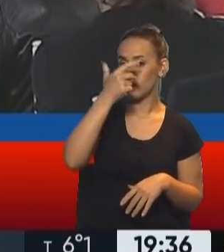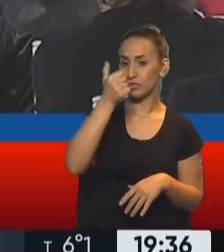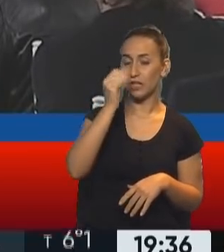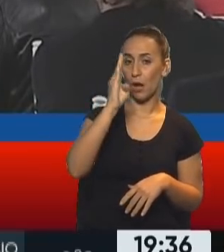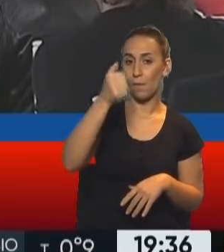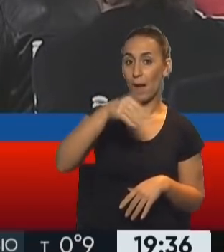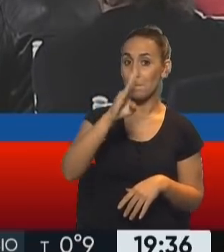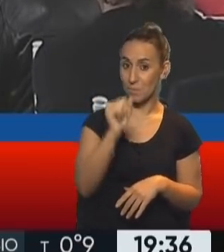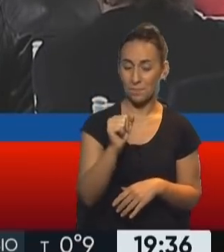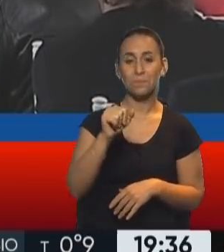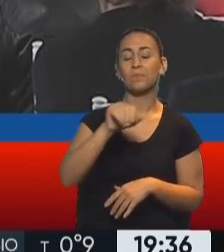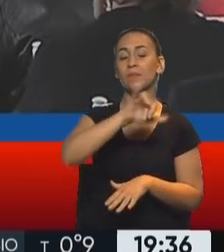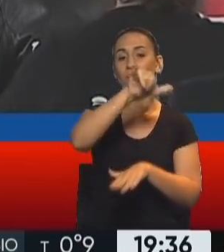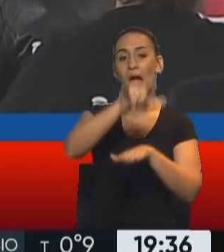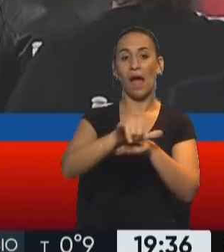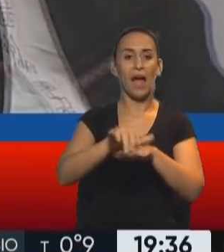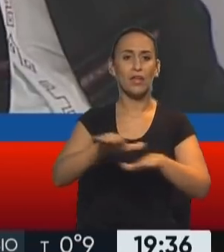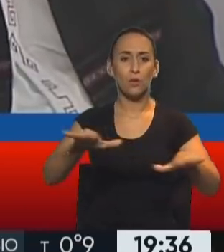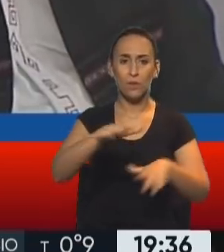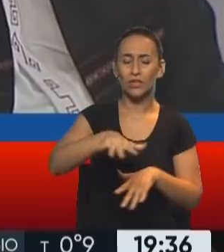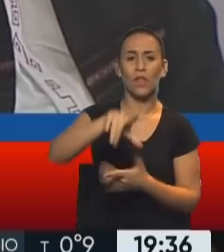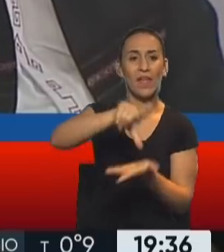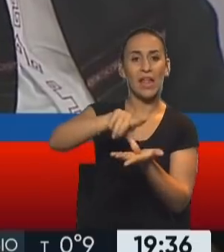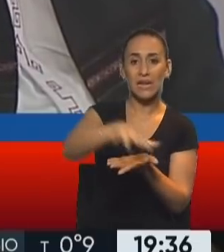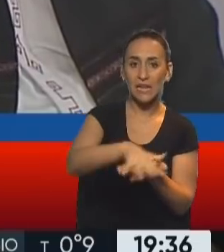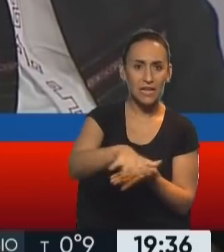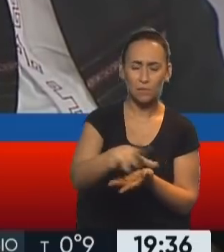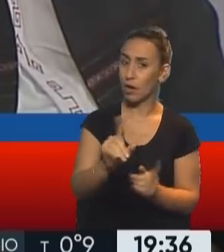no era el aeropuerto central de Lima, ni mucho menos,